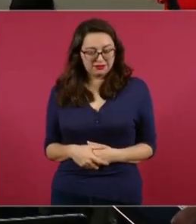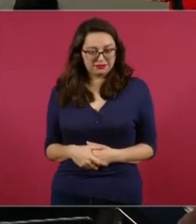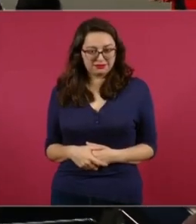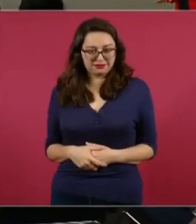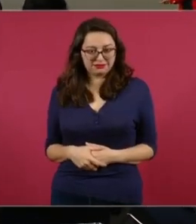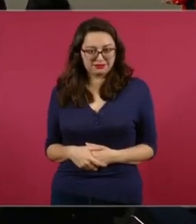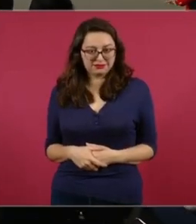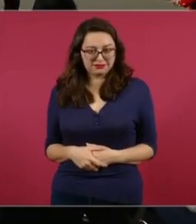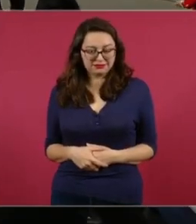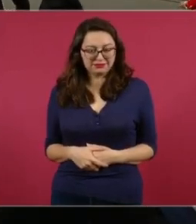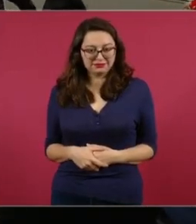¿Eh?